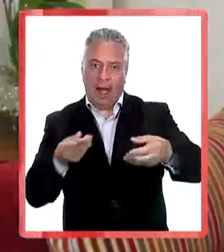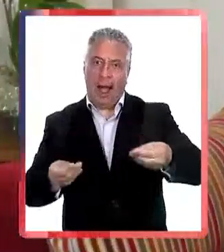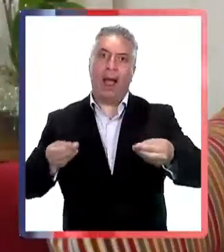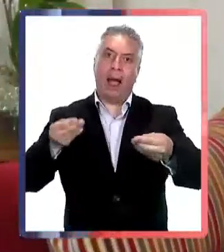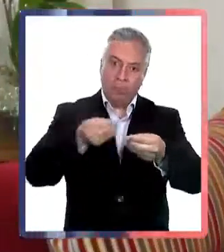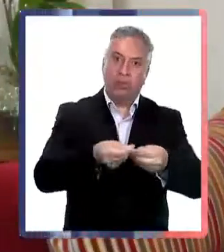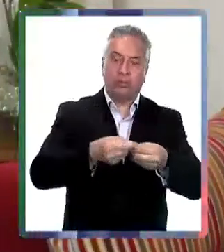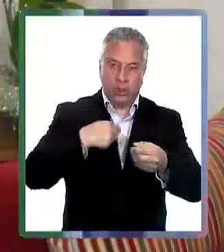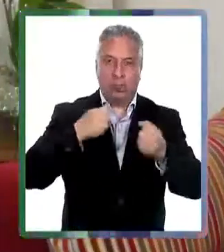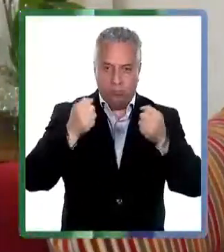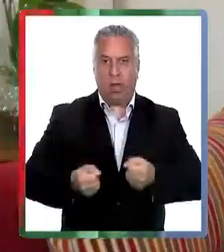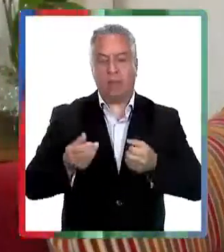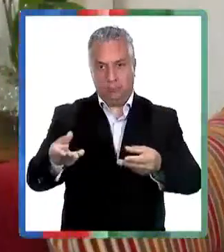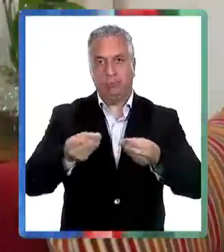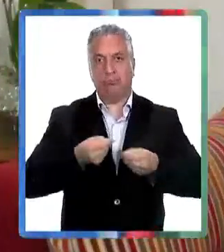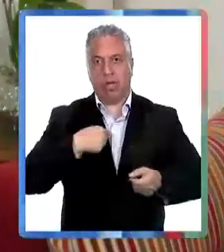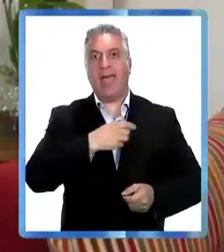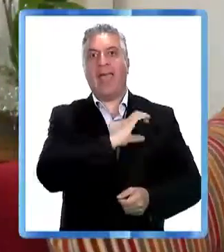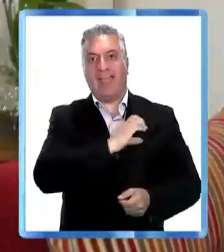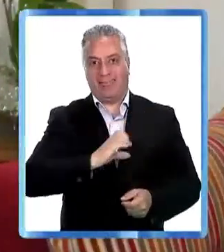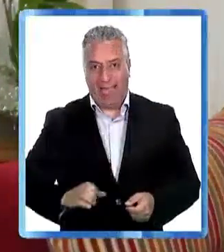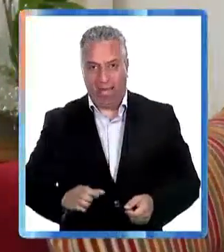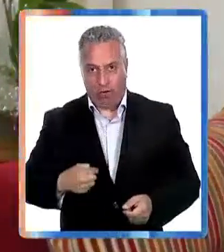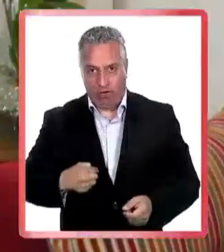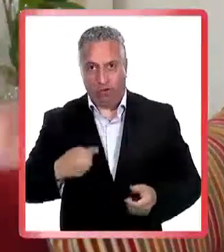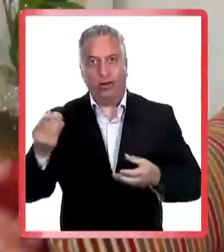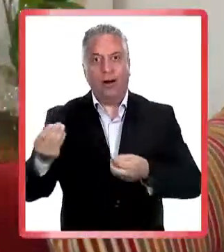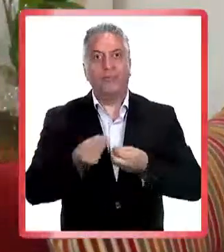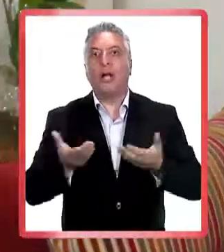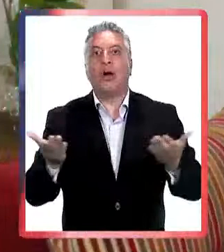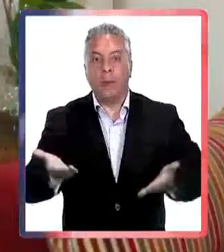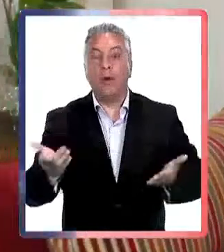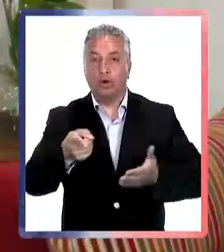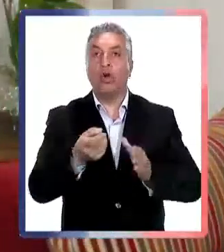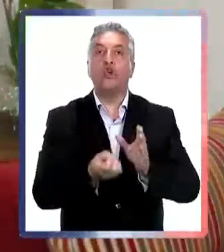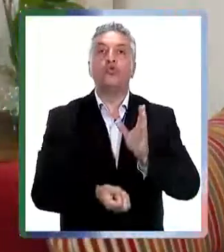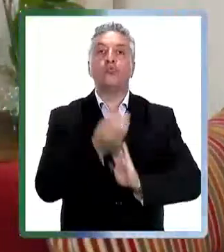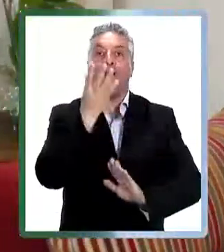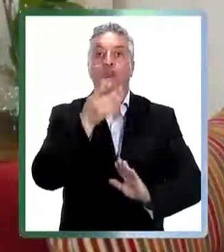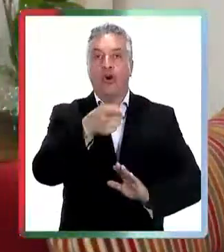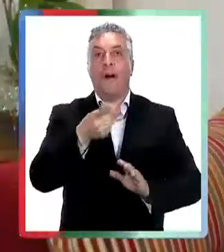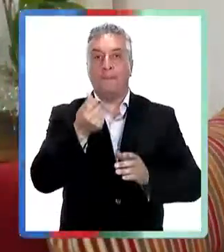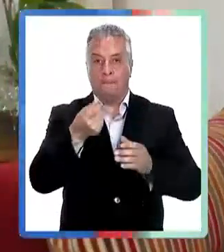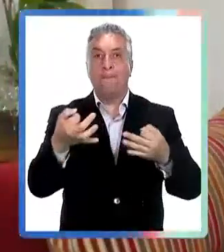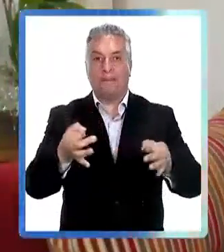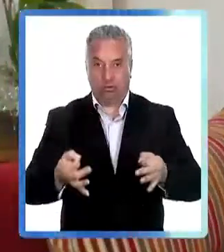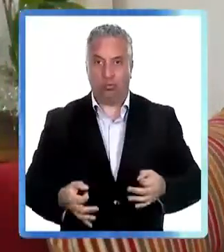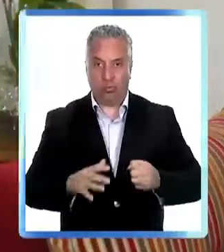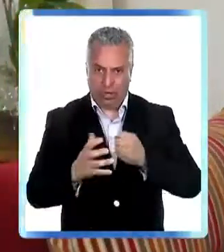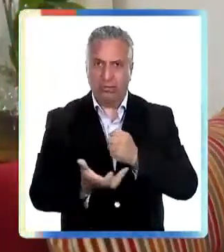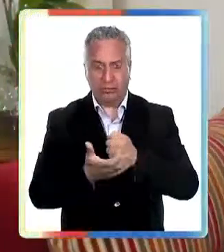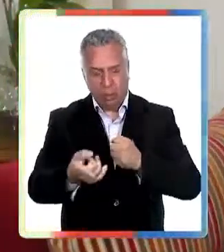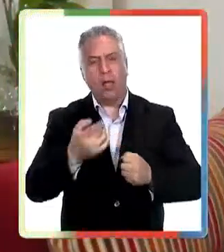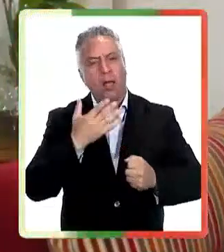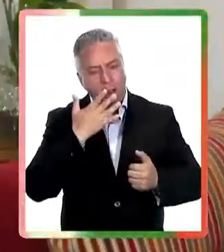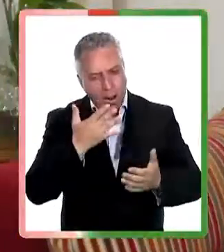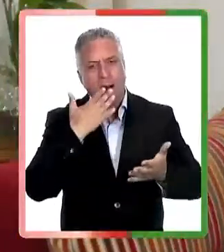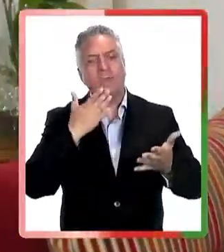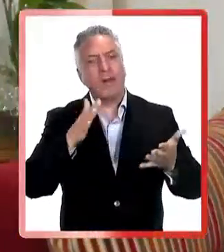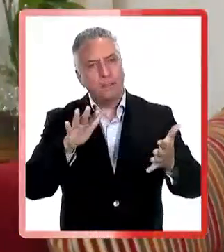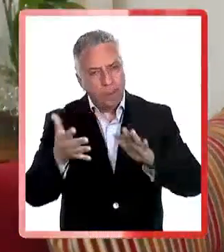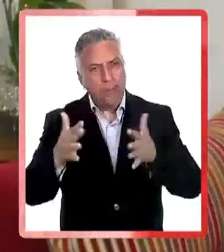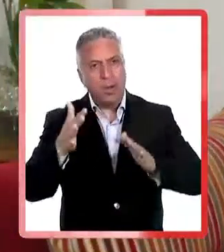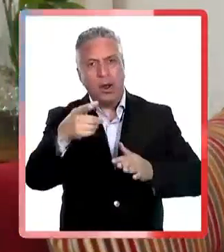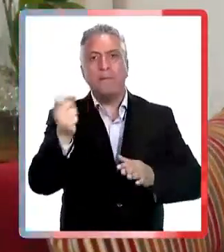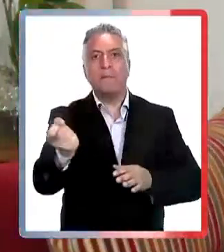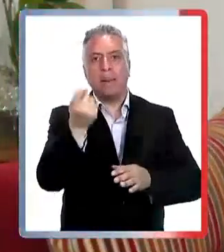soporte, de aporte puedo recibir por parte del Estado a propósito de este nuevo presupuesto. Todo esto, por supuesto, estamos hablando